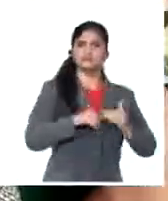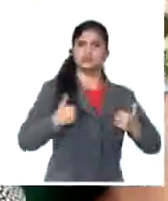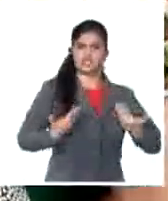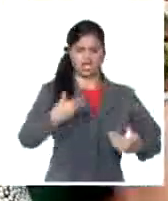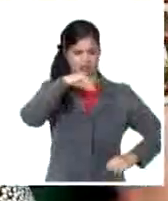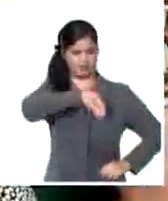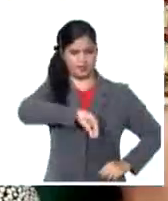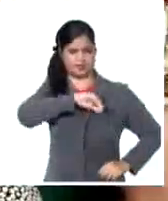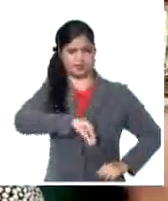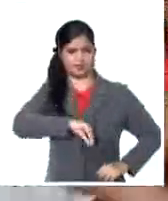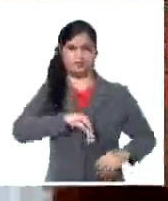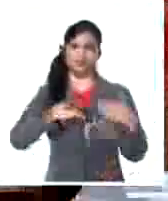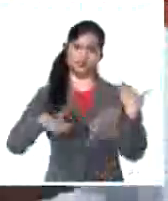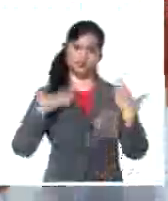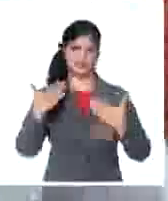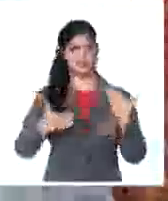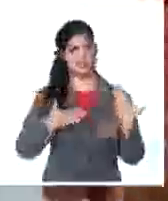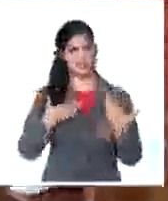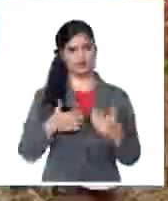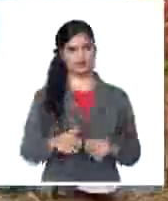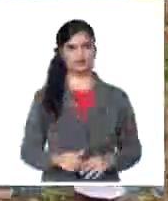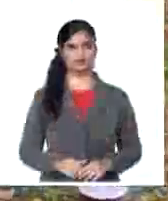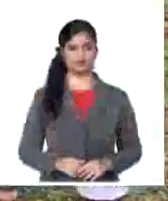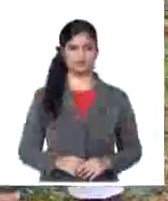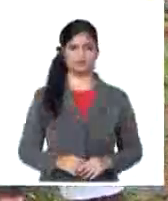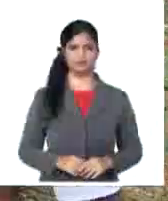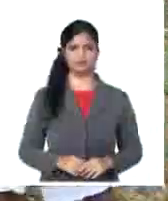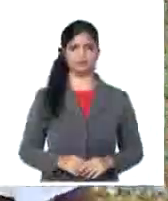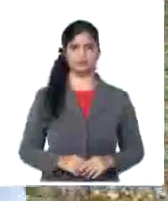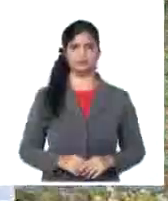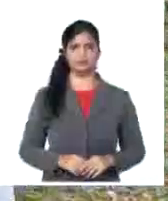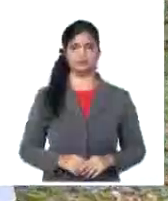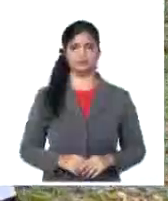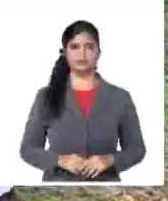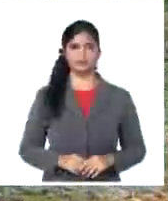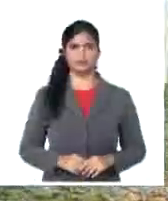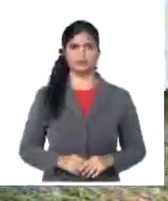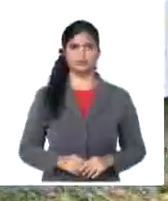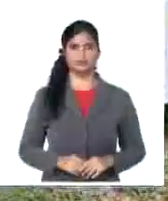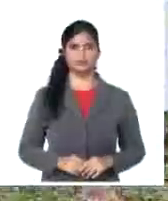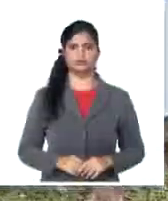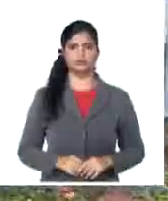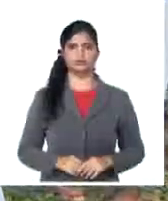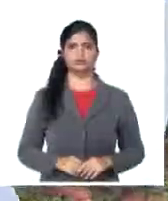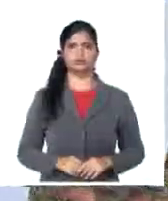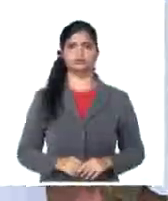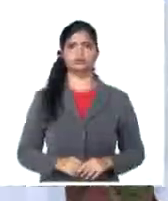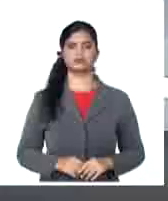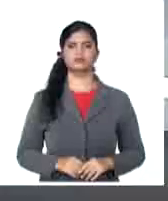sentirlos, gozarlos. William Capote y Aleida Piñero Meneses, Canal Cubano de Noticias.